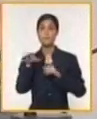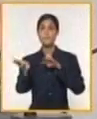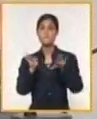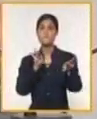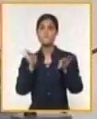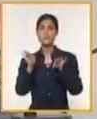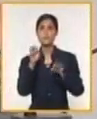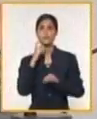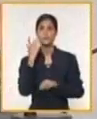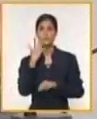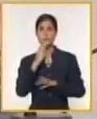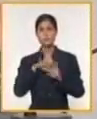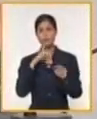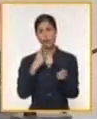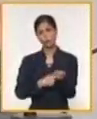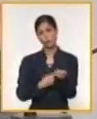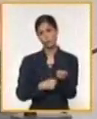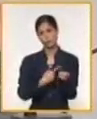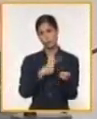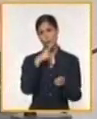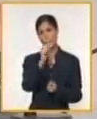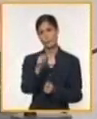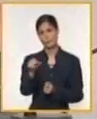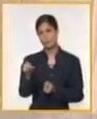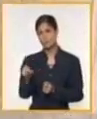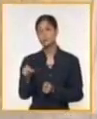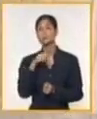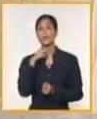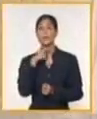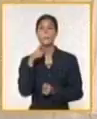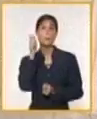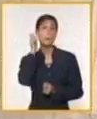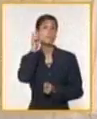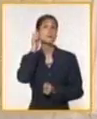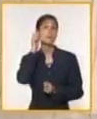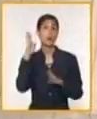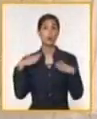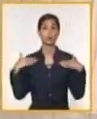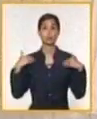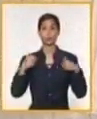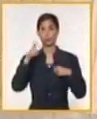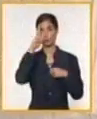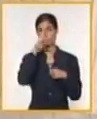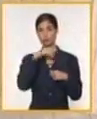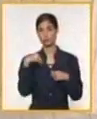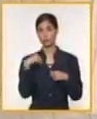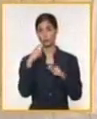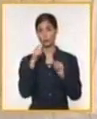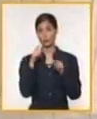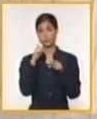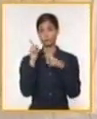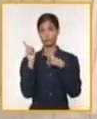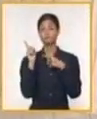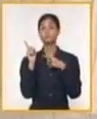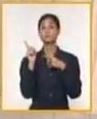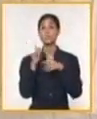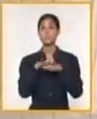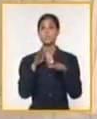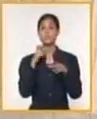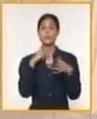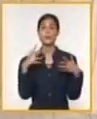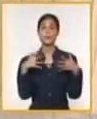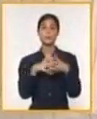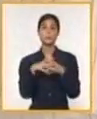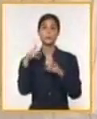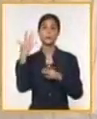ya en estos temas relacionados con el Medio Oriente, la doctora María Elena Álvarez Acosta, profesora titular del Instituto Superior de Relaciones Internacionales y